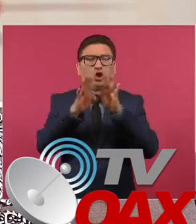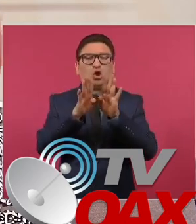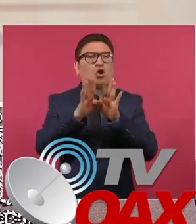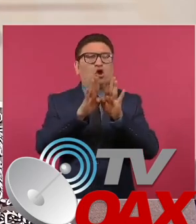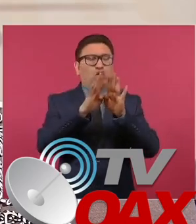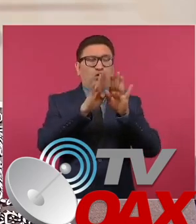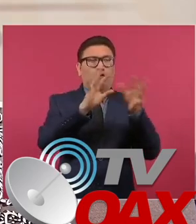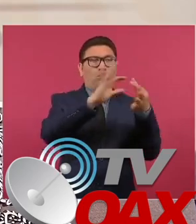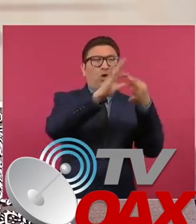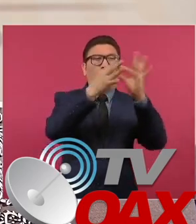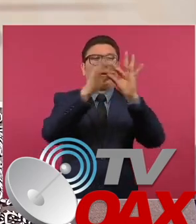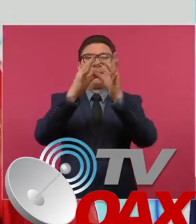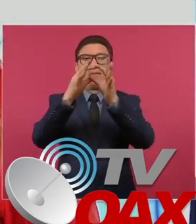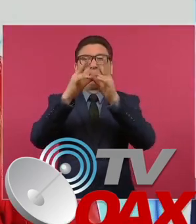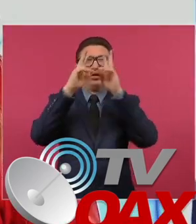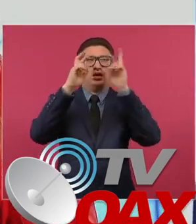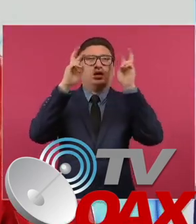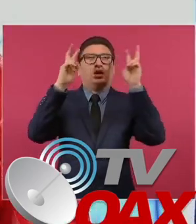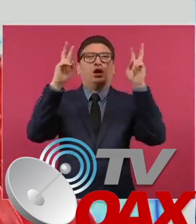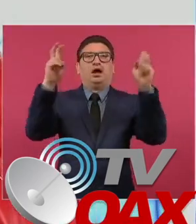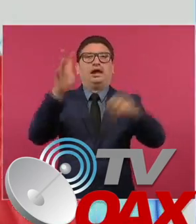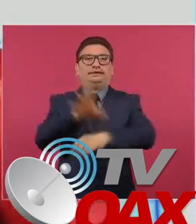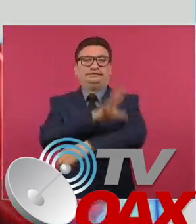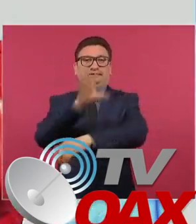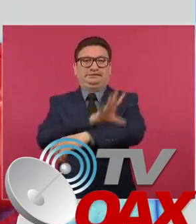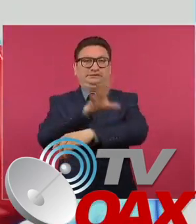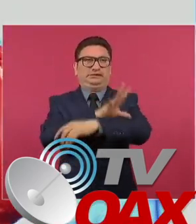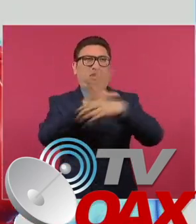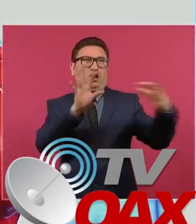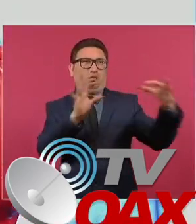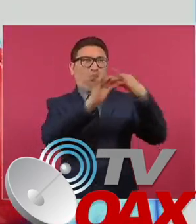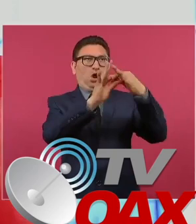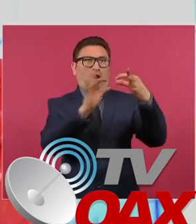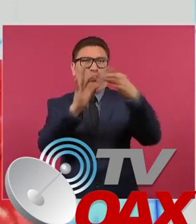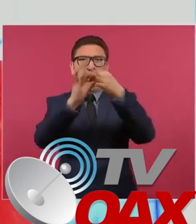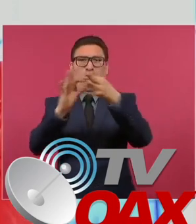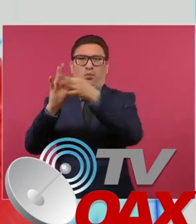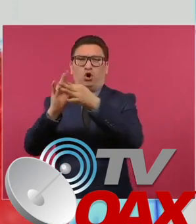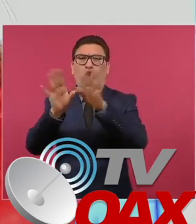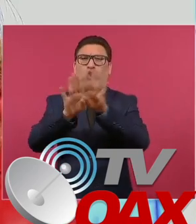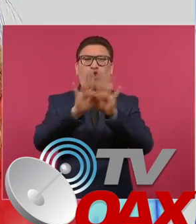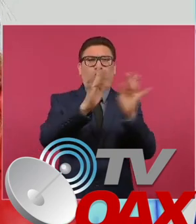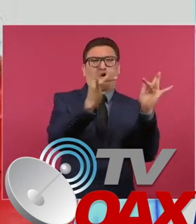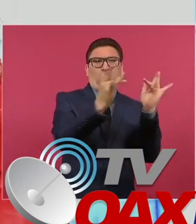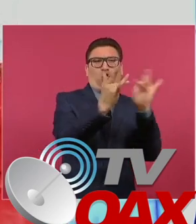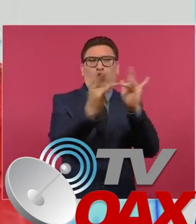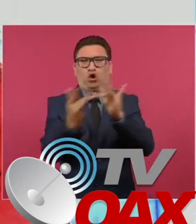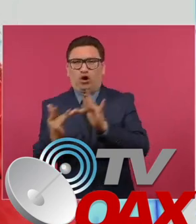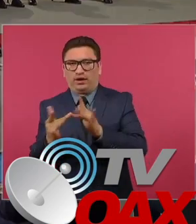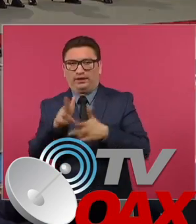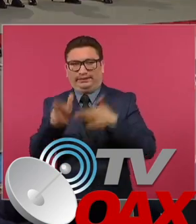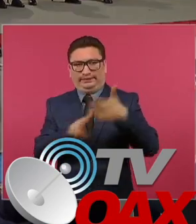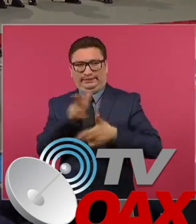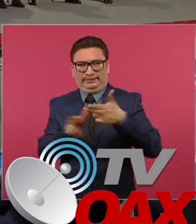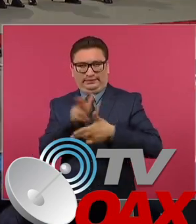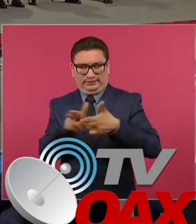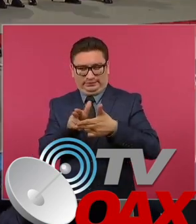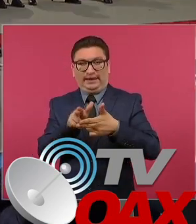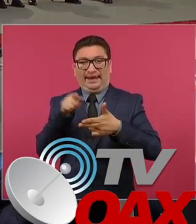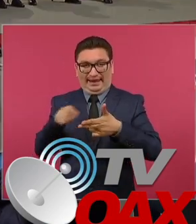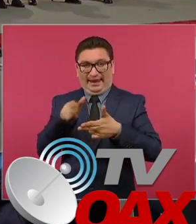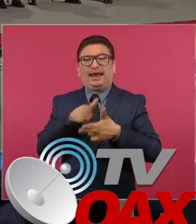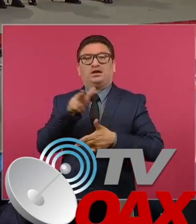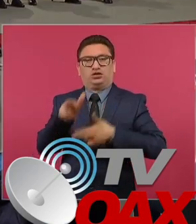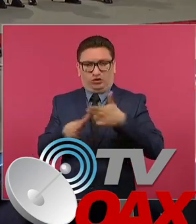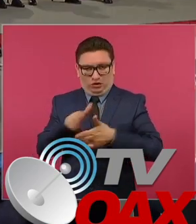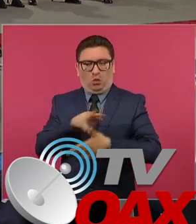forma más sencilla. Y estos eslabones, esta energía va conectada al tren y es lo que le da la fuerza